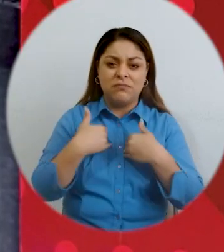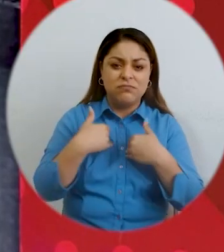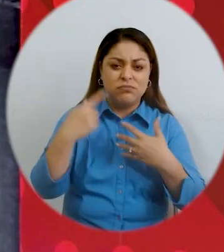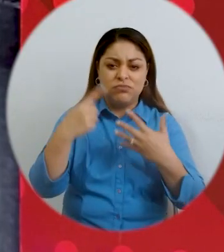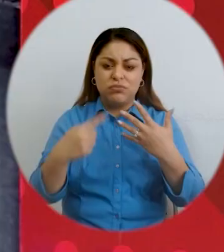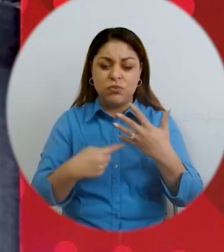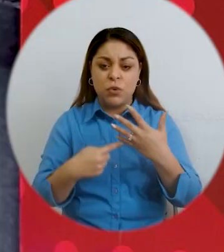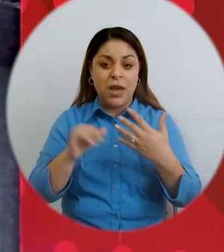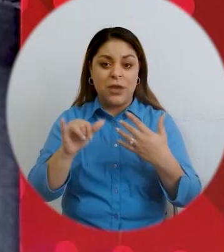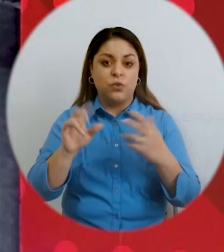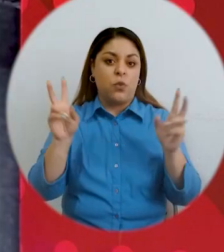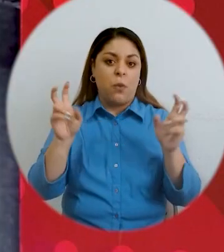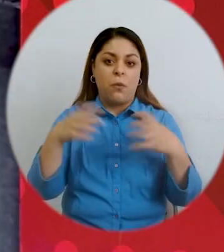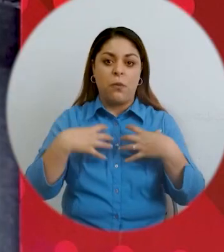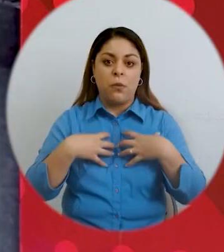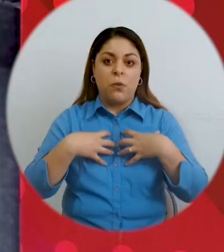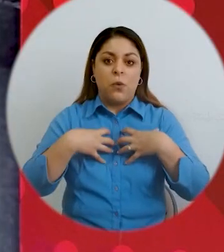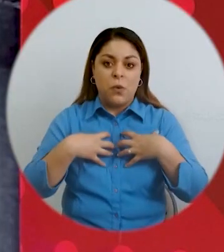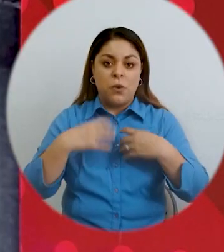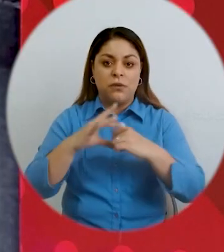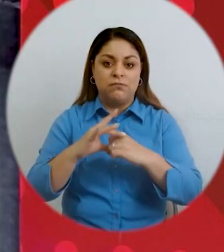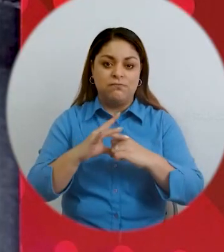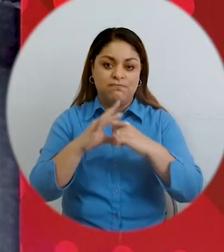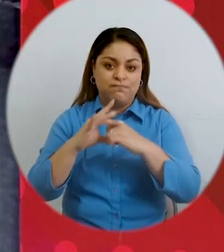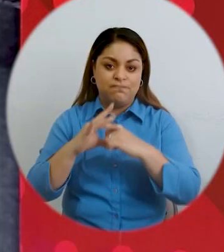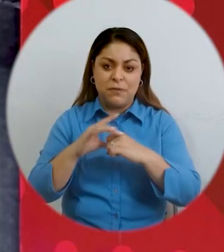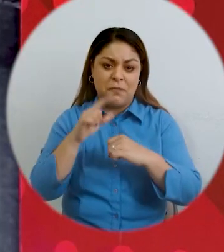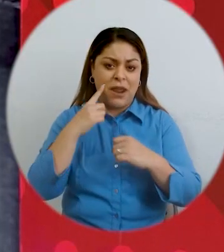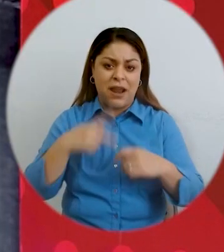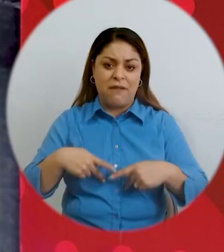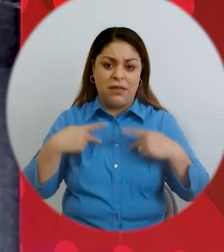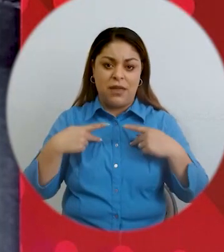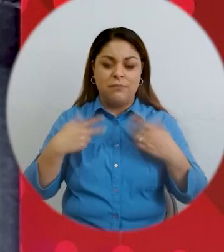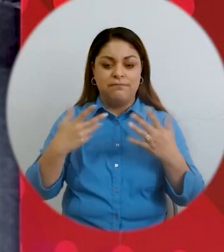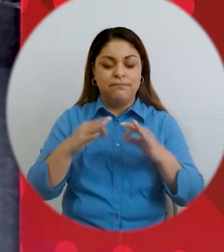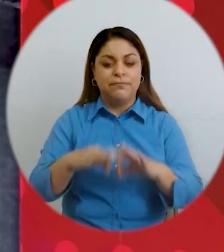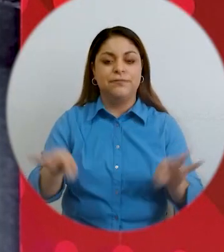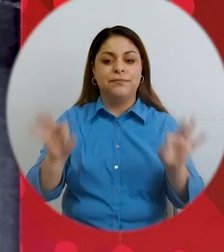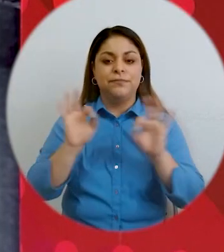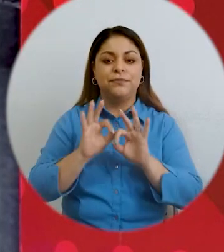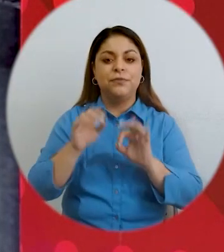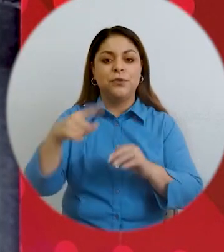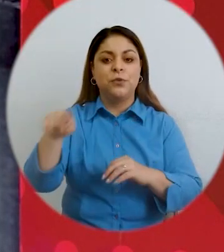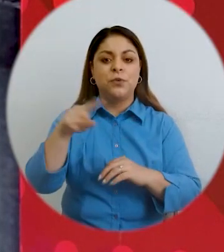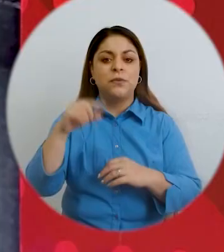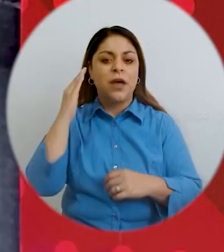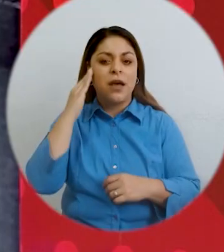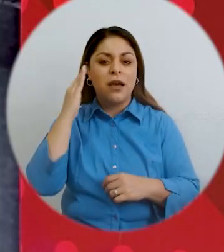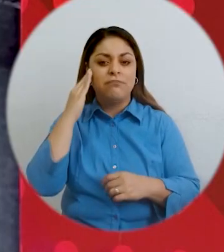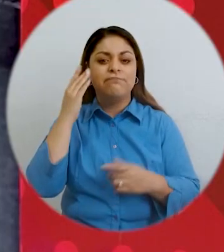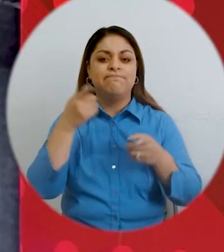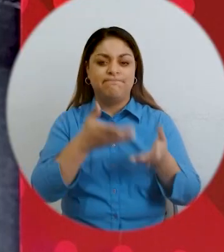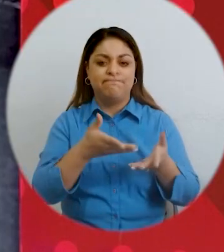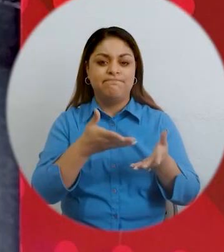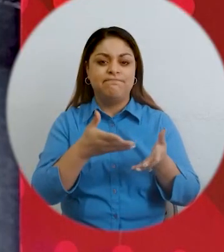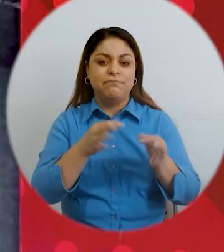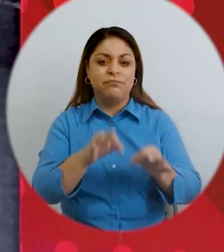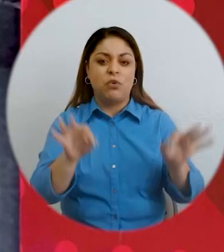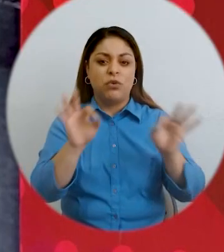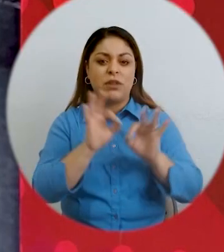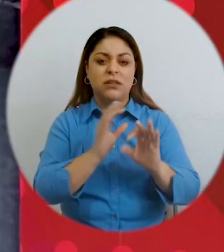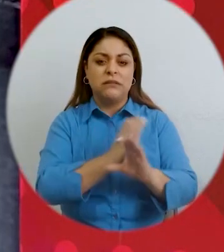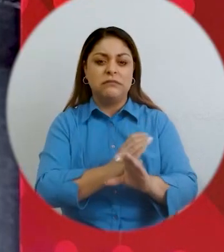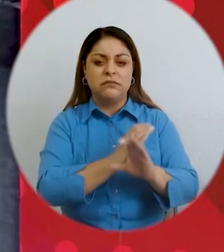en el planeta, es el pulmón de nuestro planeta Tierra y pues es importante que tomemos conciencia de la importancia